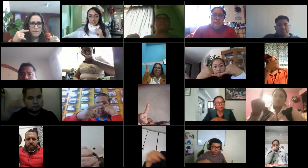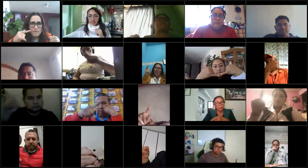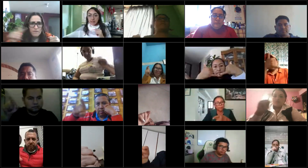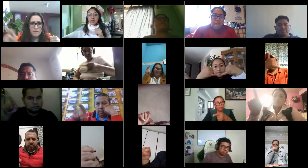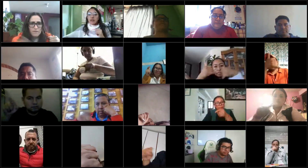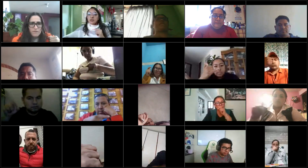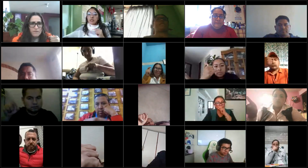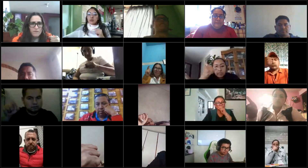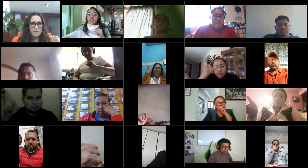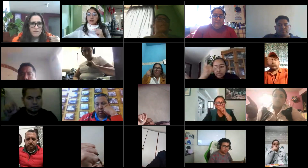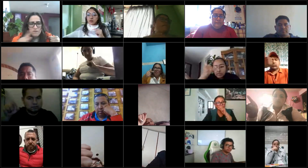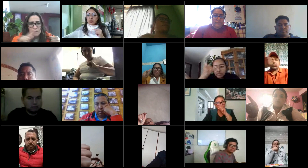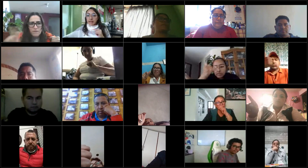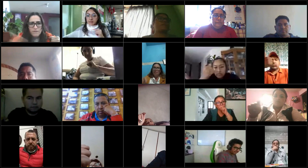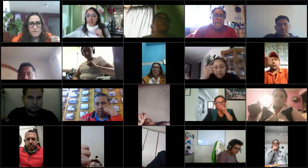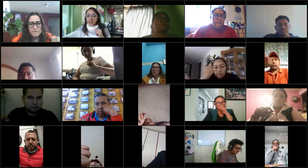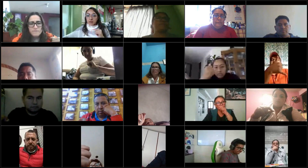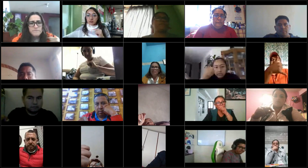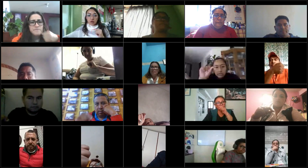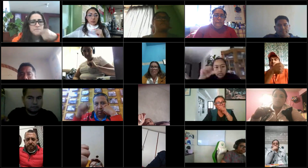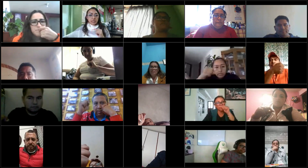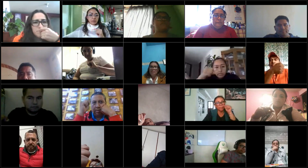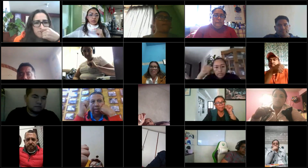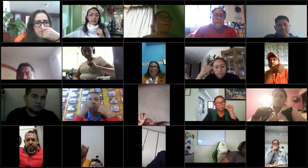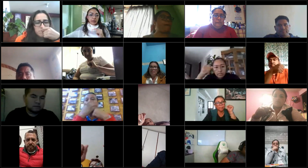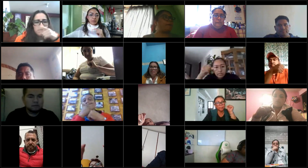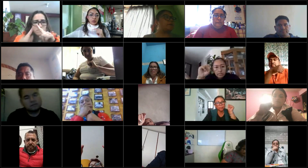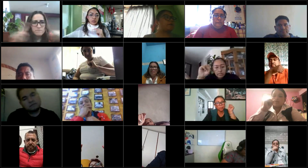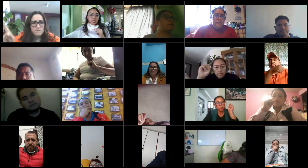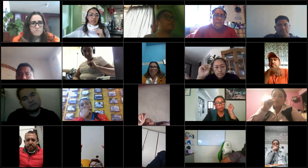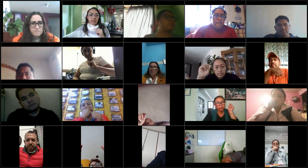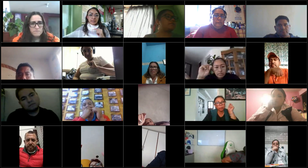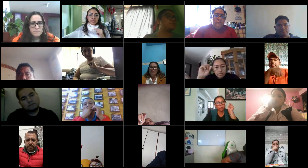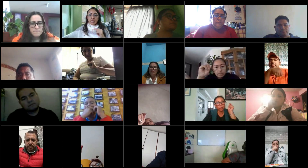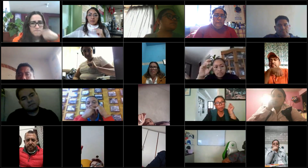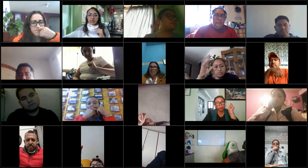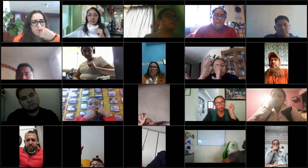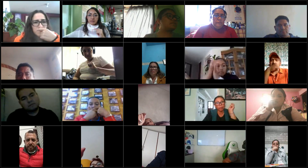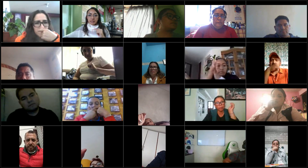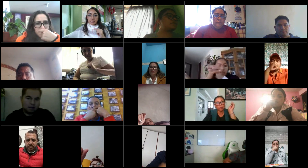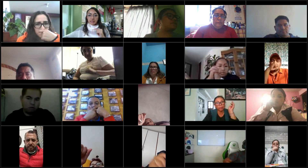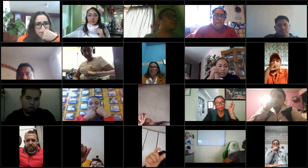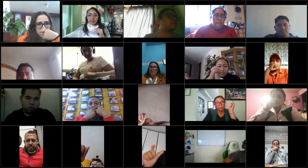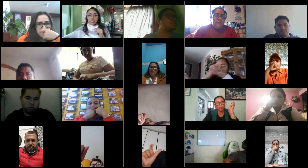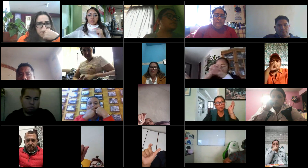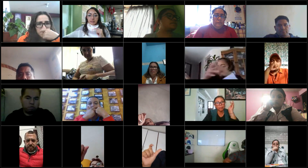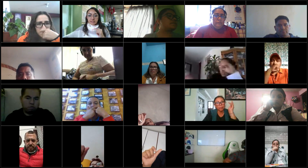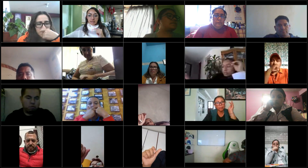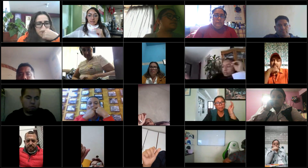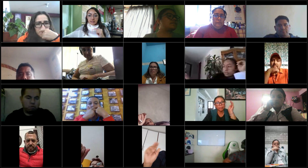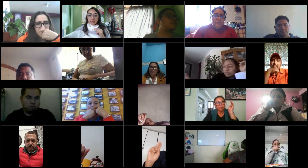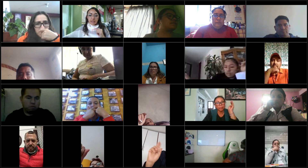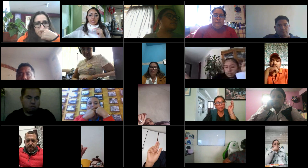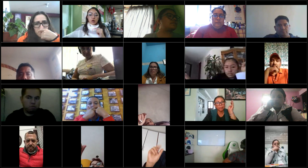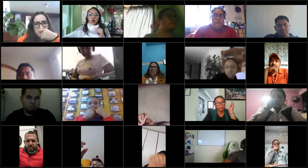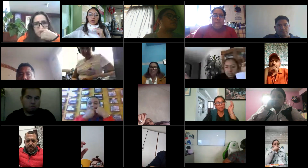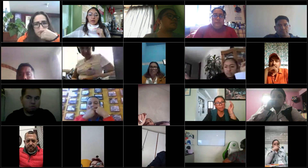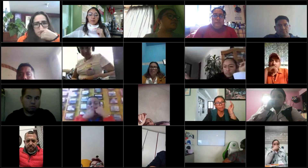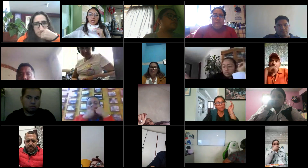Ahí está. Los que lo hicieron con las manos dobles, por ejemplo, Sandra, Maribel,